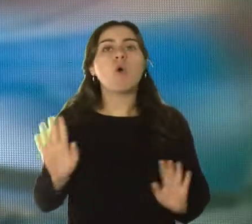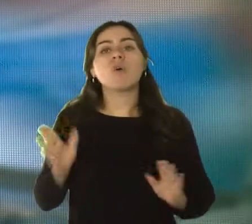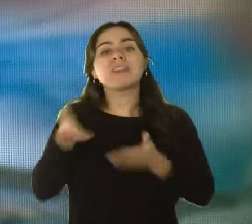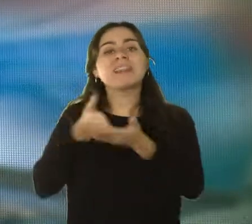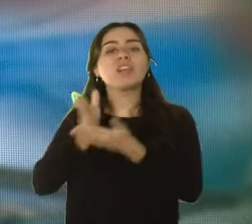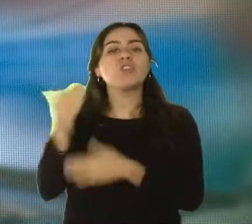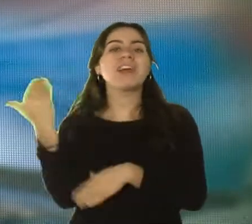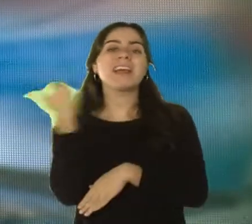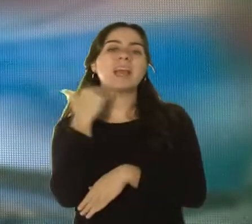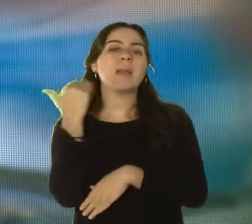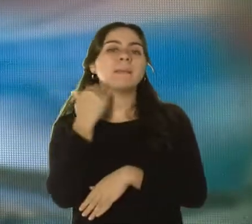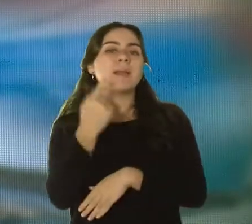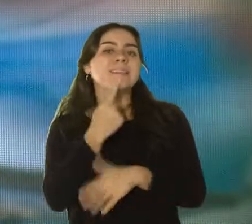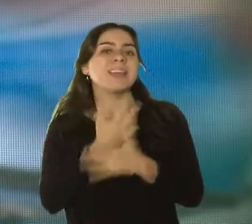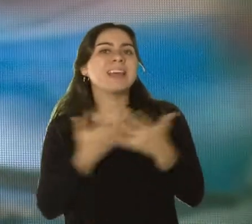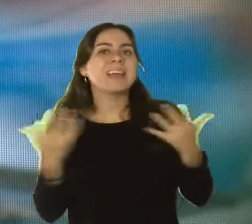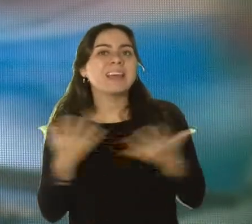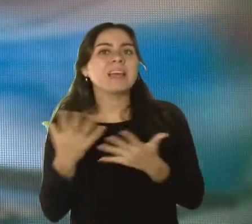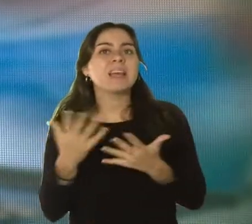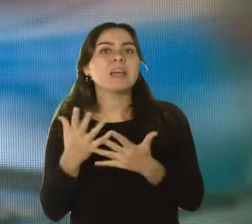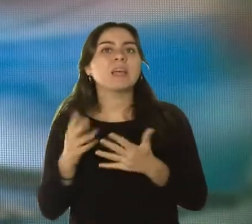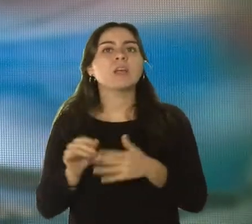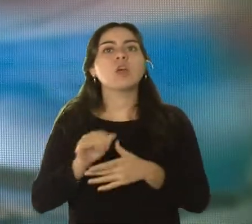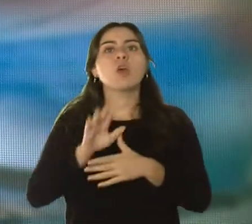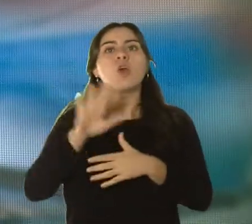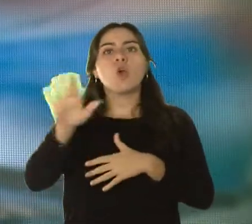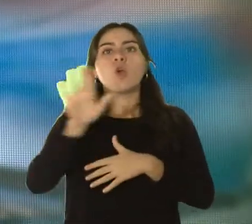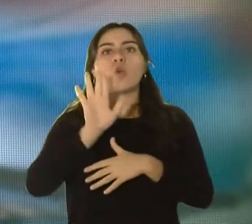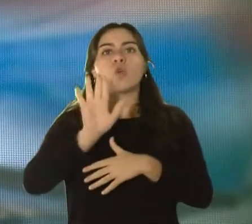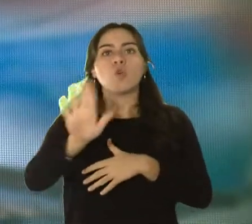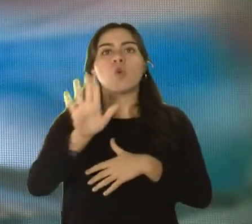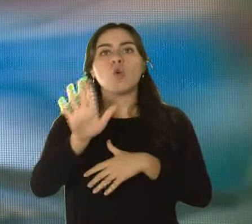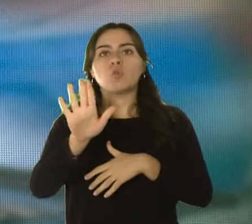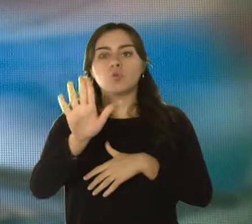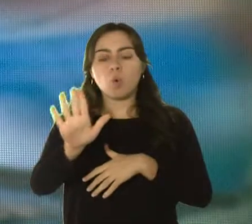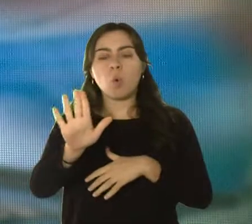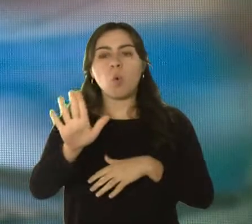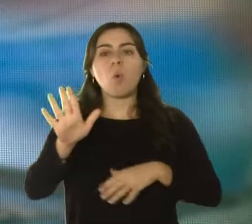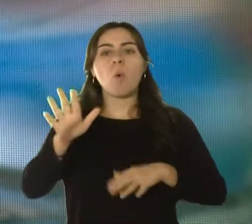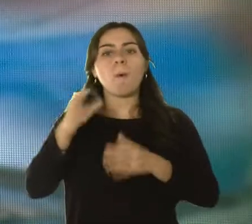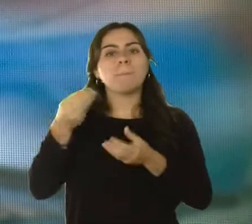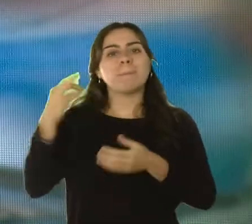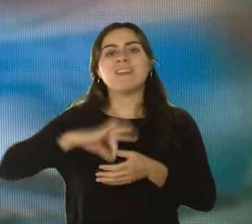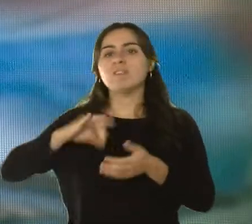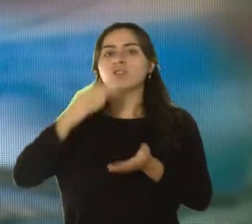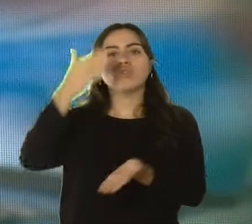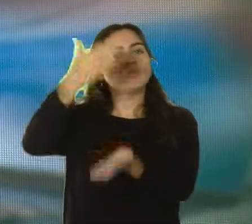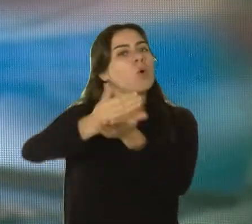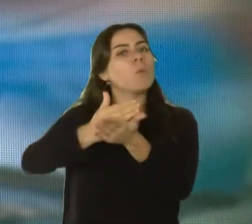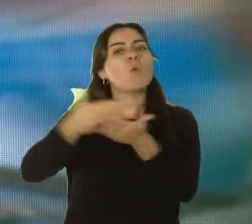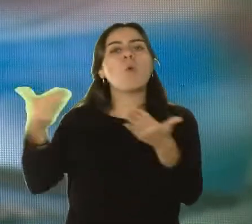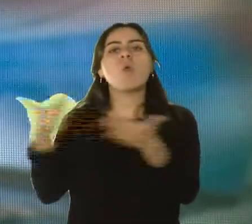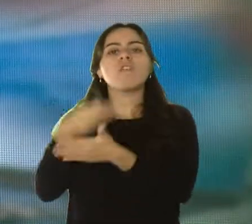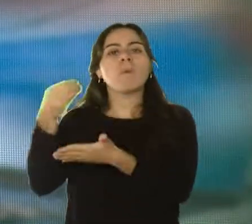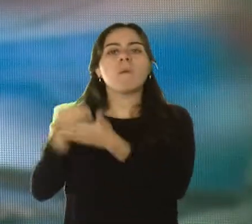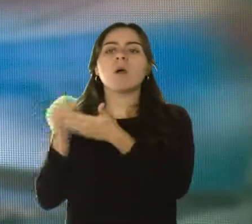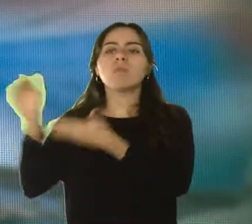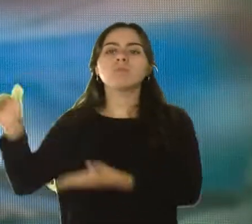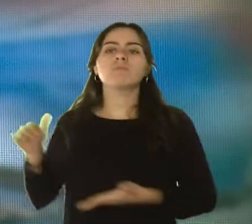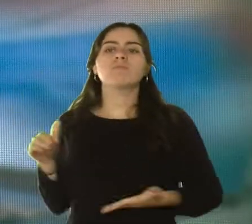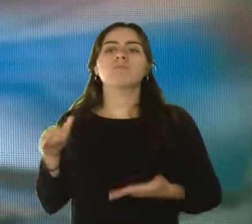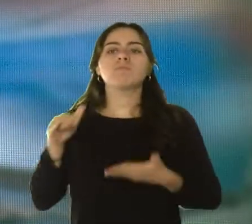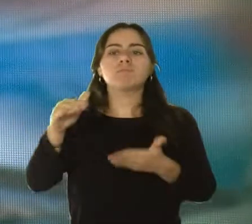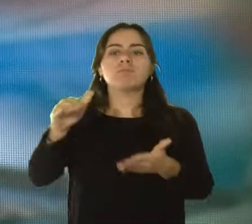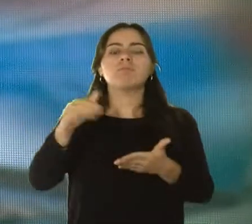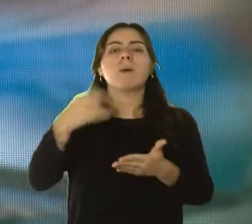quiebra provee, que es una liquidación total de todos tus activos, recibes una condonación y un nuevo comienzo económico luego de haber